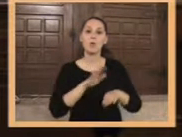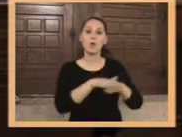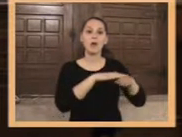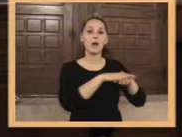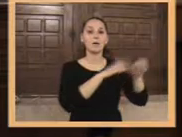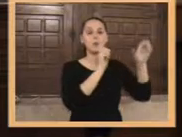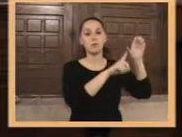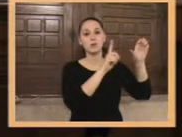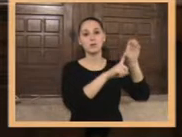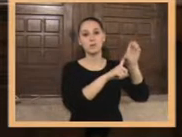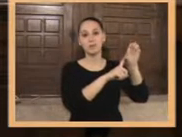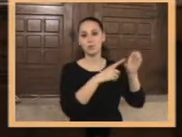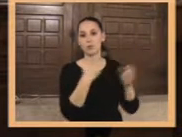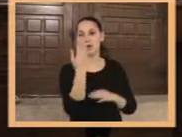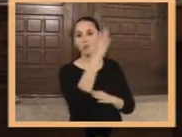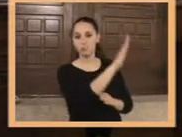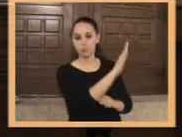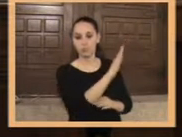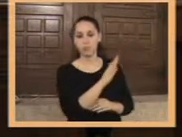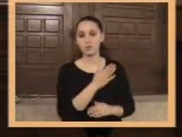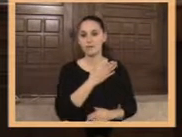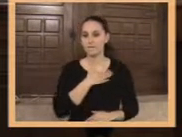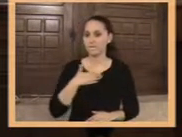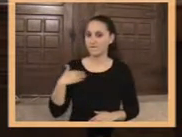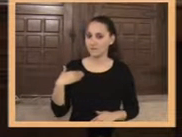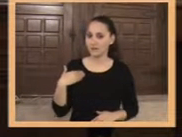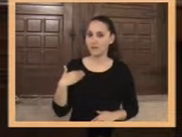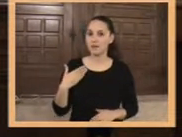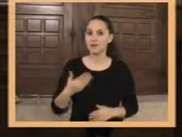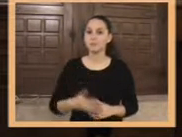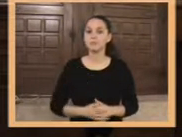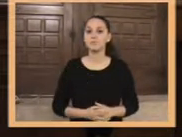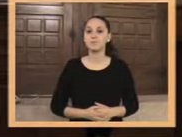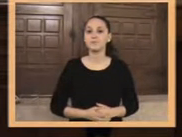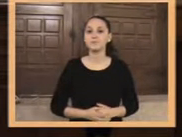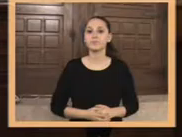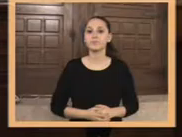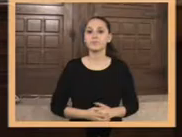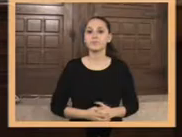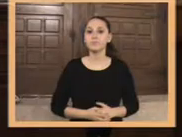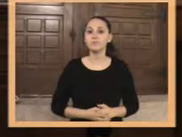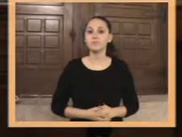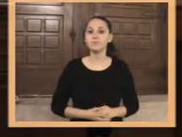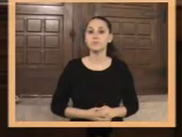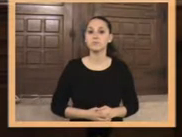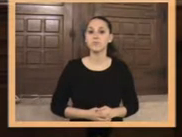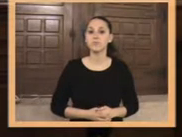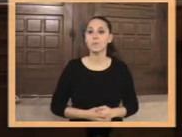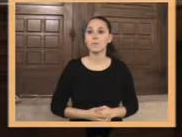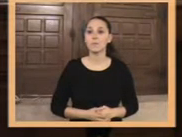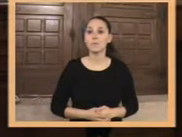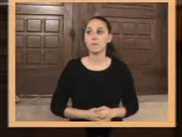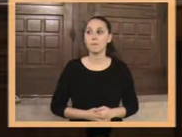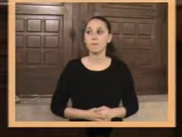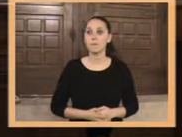tan costumbre tienen los gobiernos socialistas de atacar a los ayuntamientos. En este caso se va a hacer vía